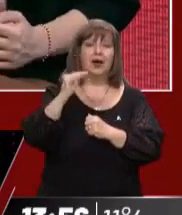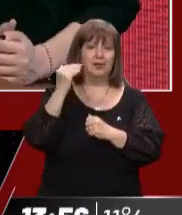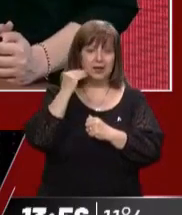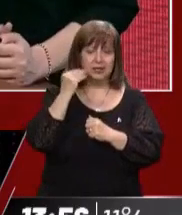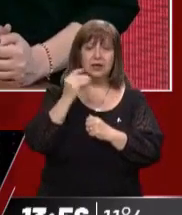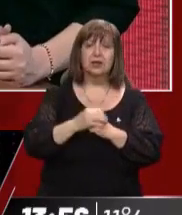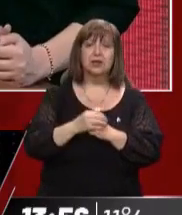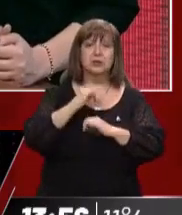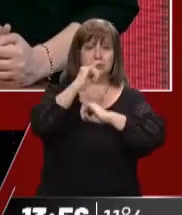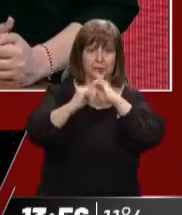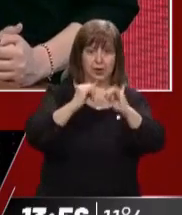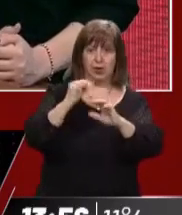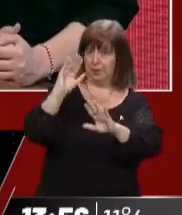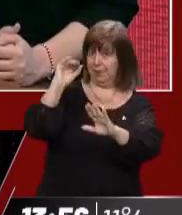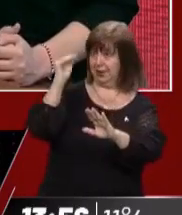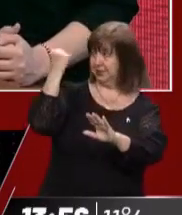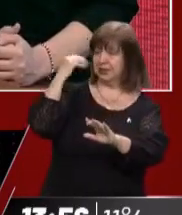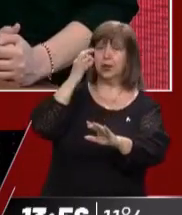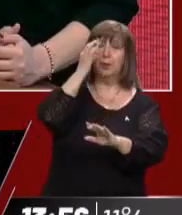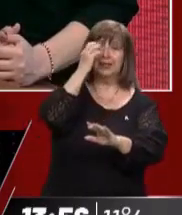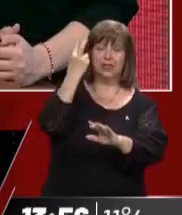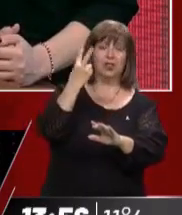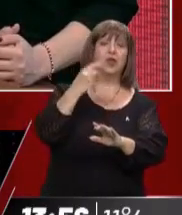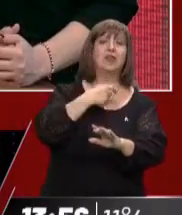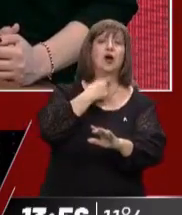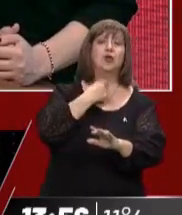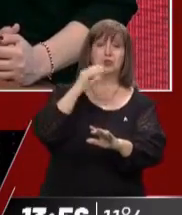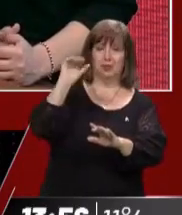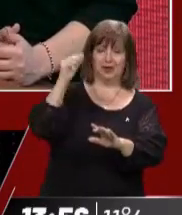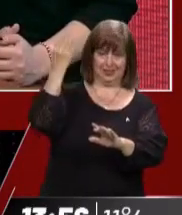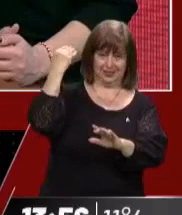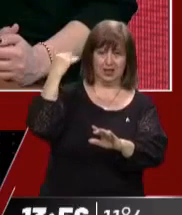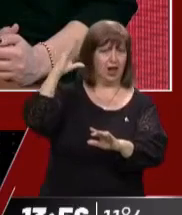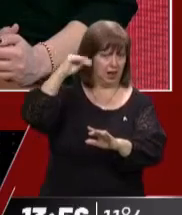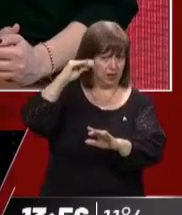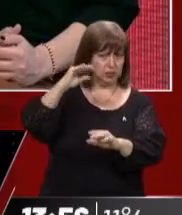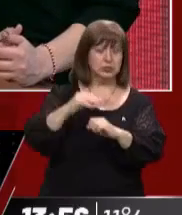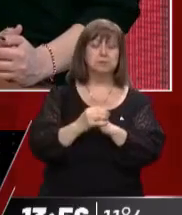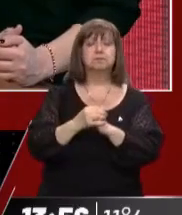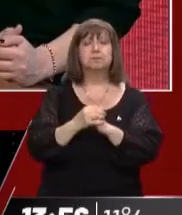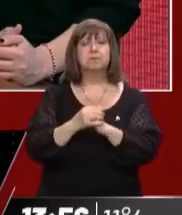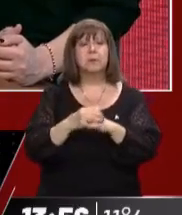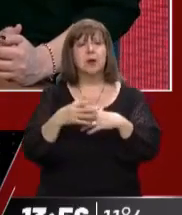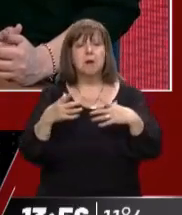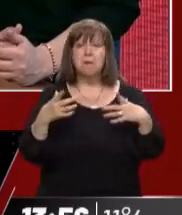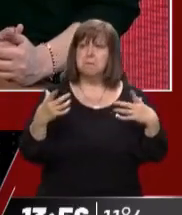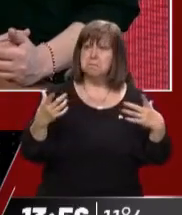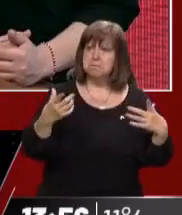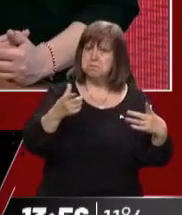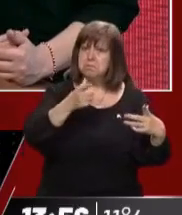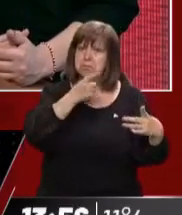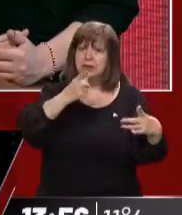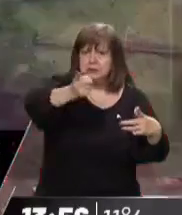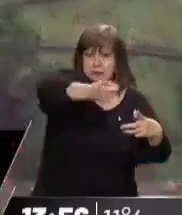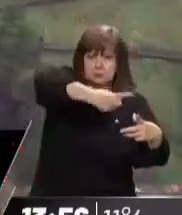comento el martes 22 de agosto el 20 es pasado la noche el martes se originó ese gran